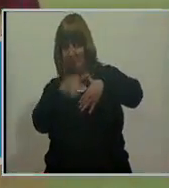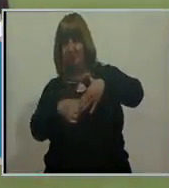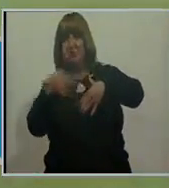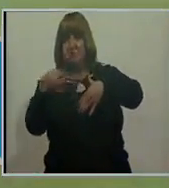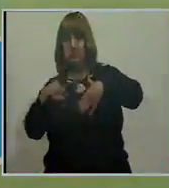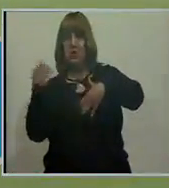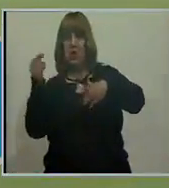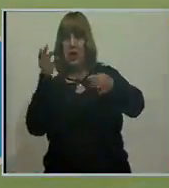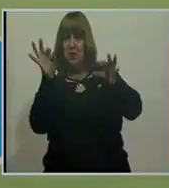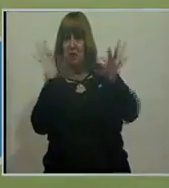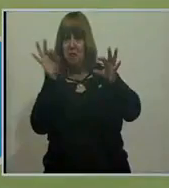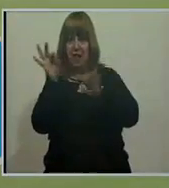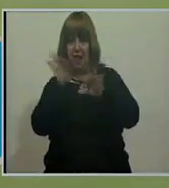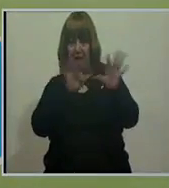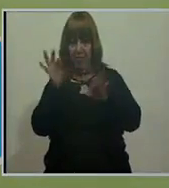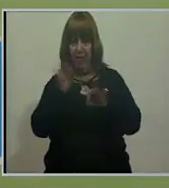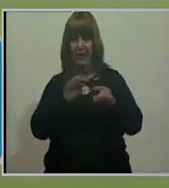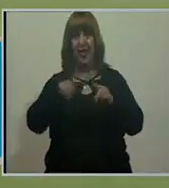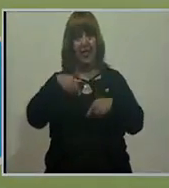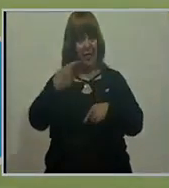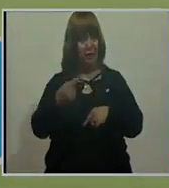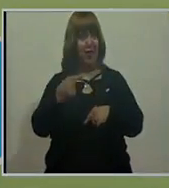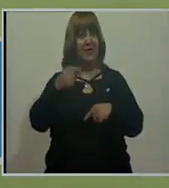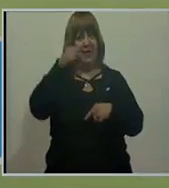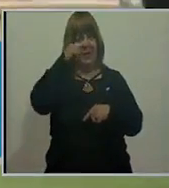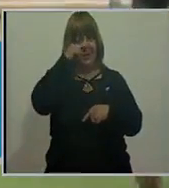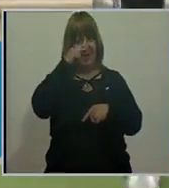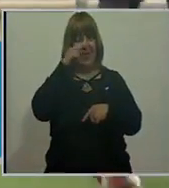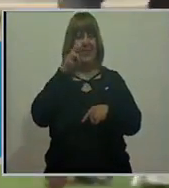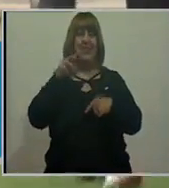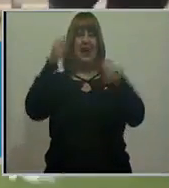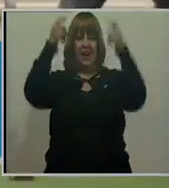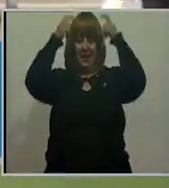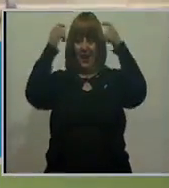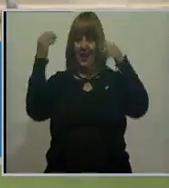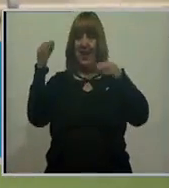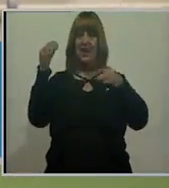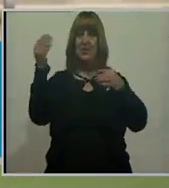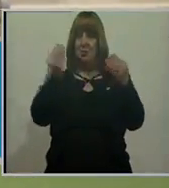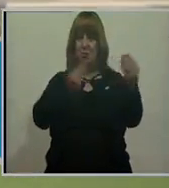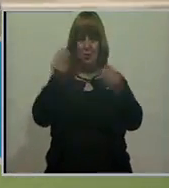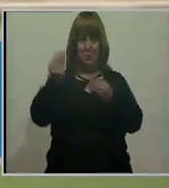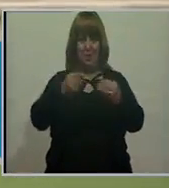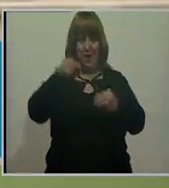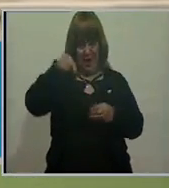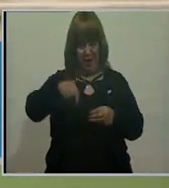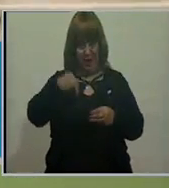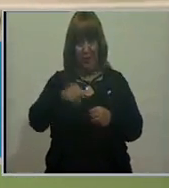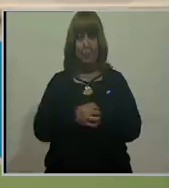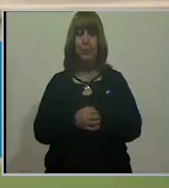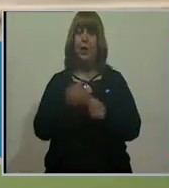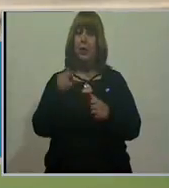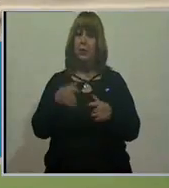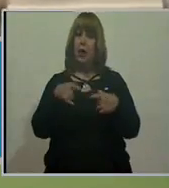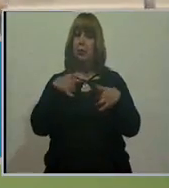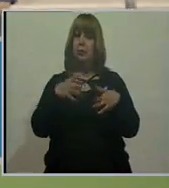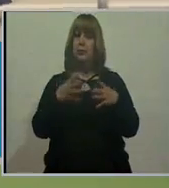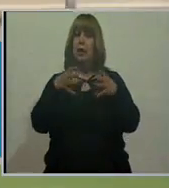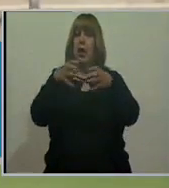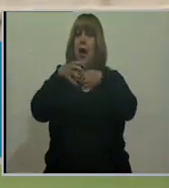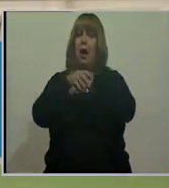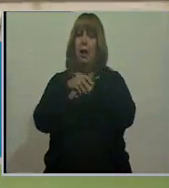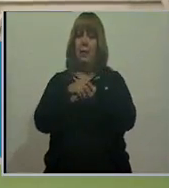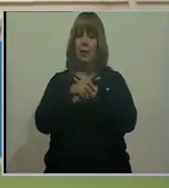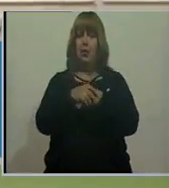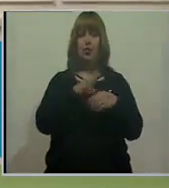En minutos, en Buen Día Argentina, llegan todas las reinas juntas, ¿eh? Sin amistoso, el reclamo palestino se hizo sentir y Argentina no jugará